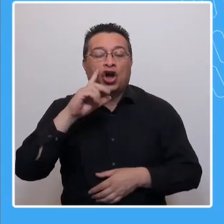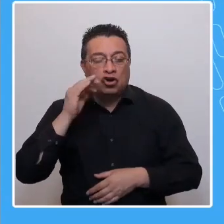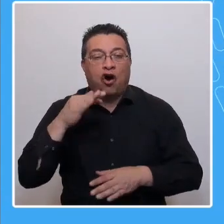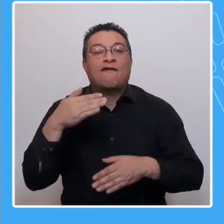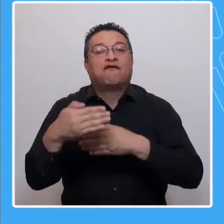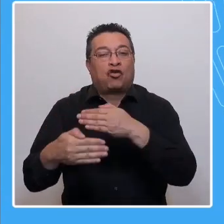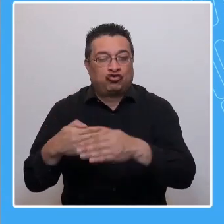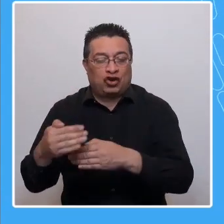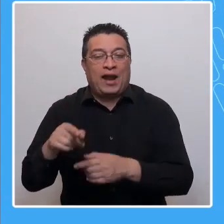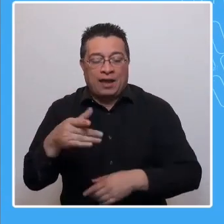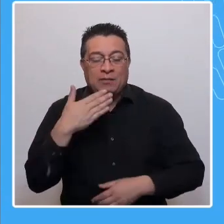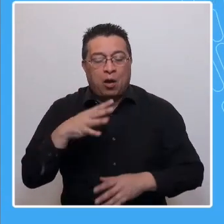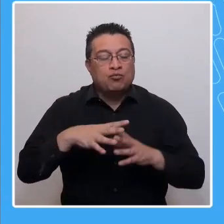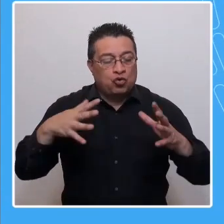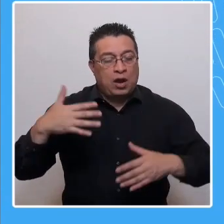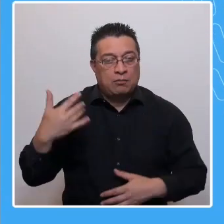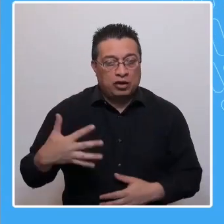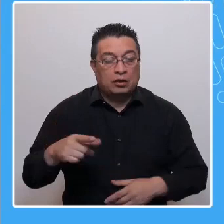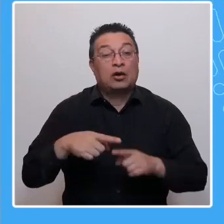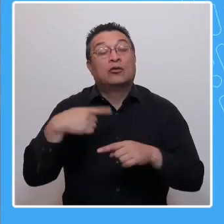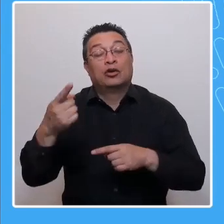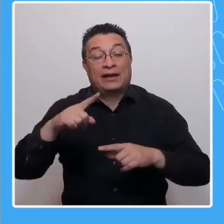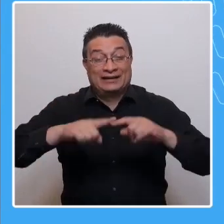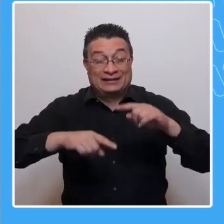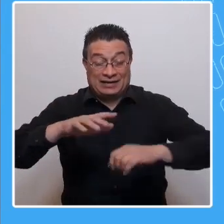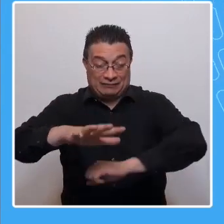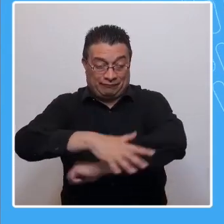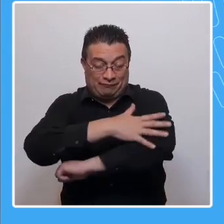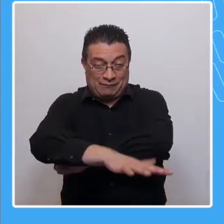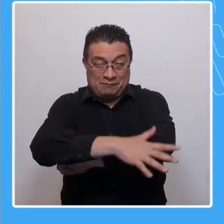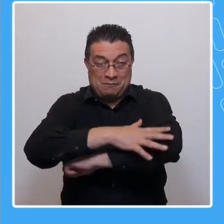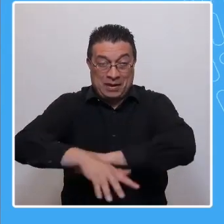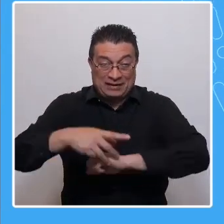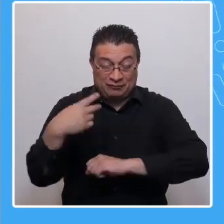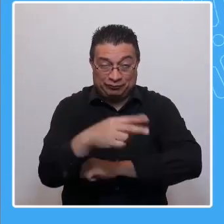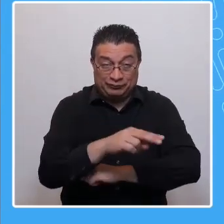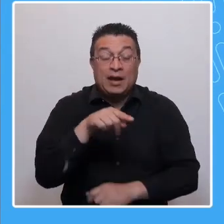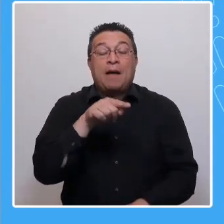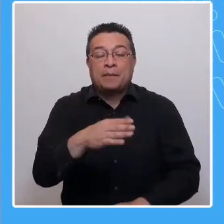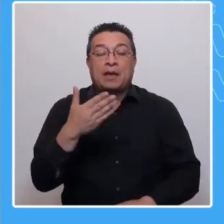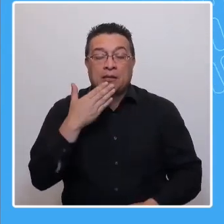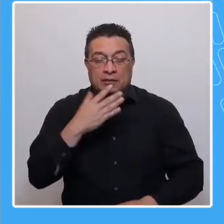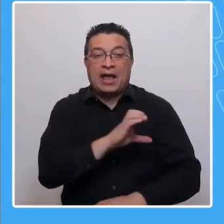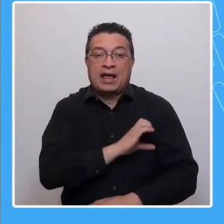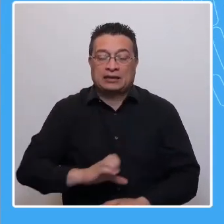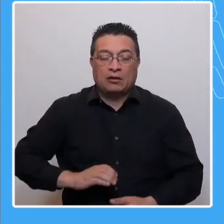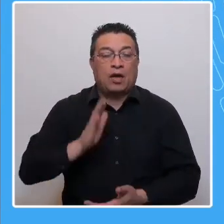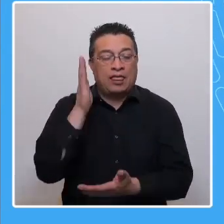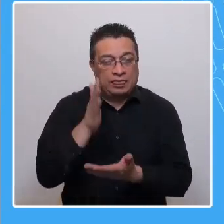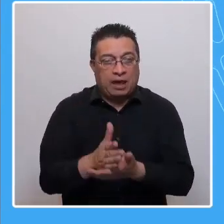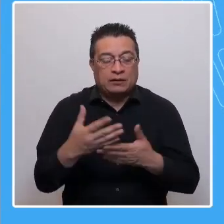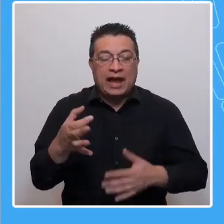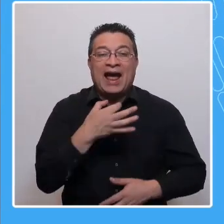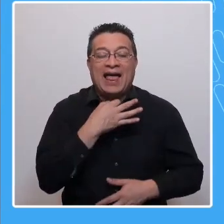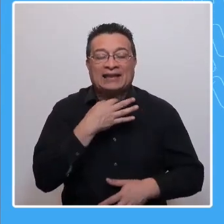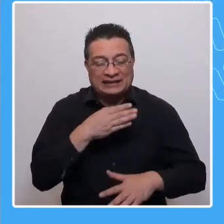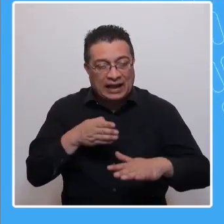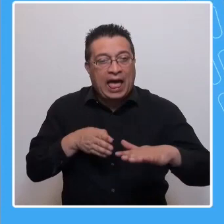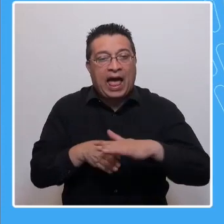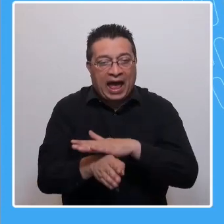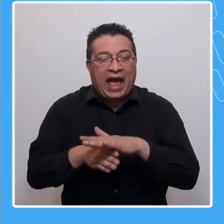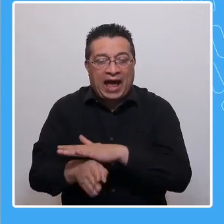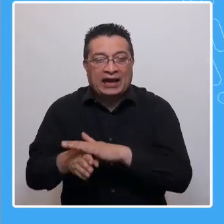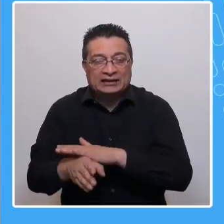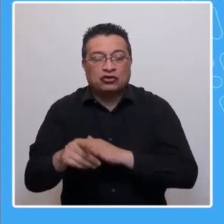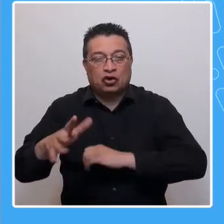muy importante. En cuanto al territorio marítimo, el Estado lo que tiene que hacer es garantizar el acceso al